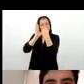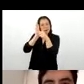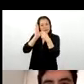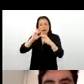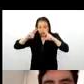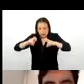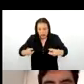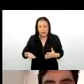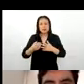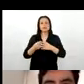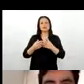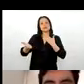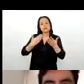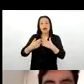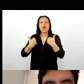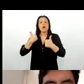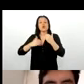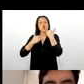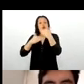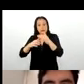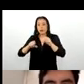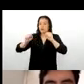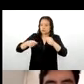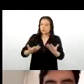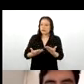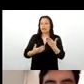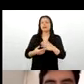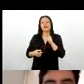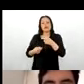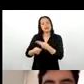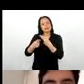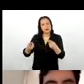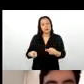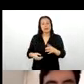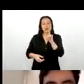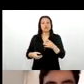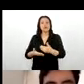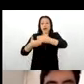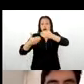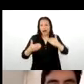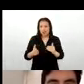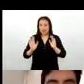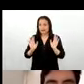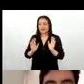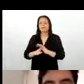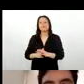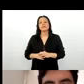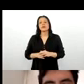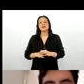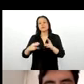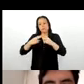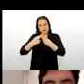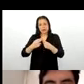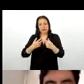-scanificaciones, límites, capacidades de carga. Y esas son las herramientas que usamos previas al momento de desarrollar la